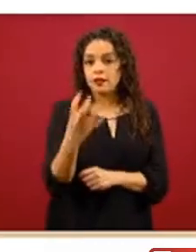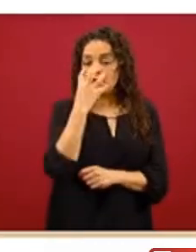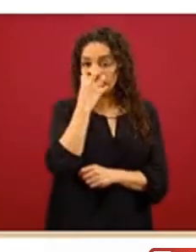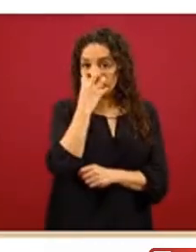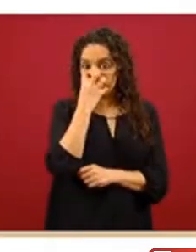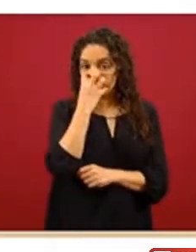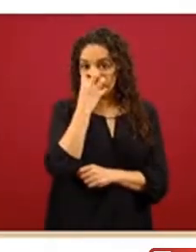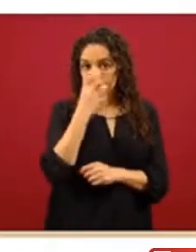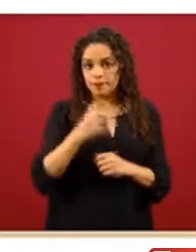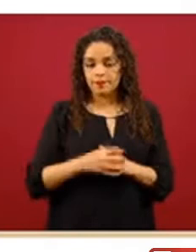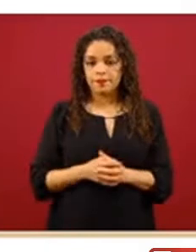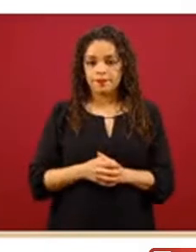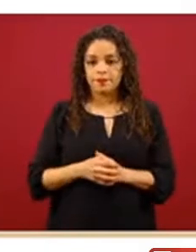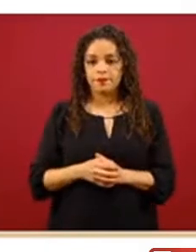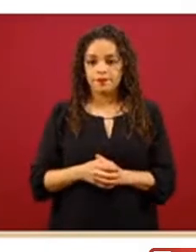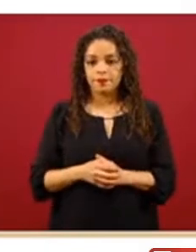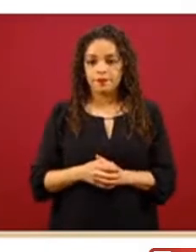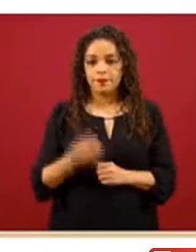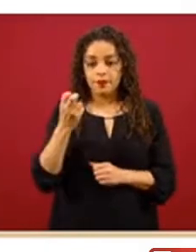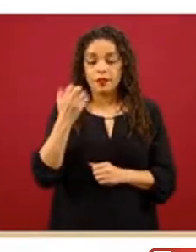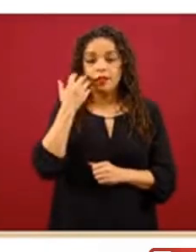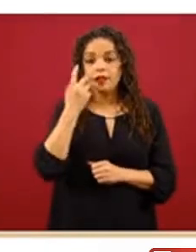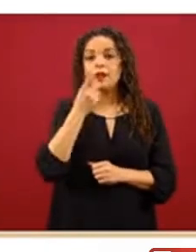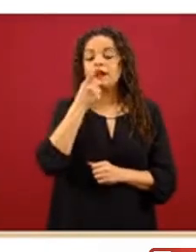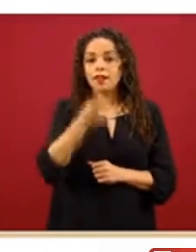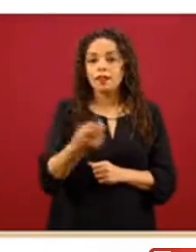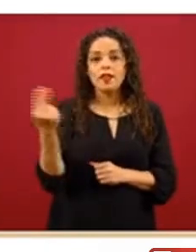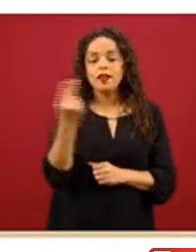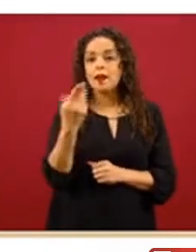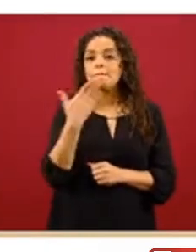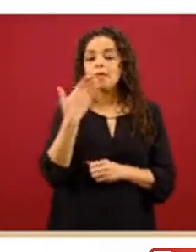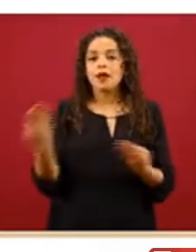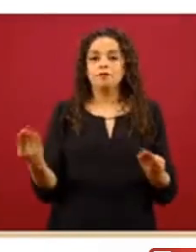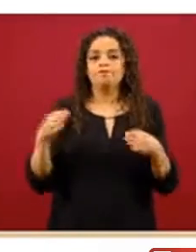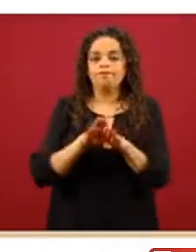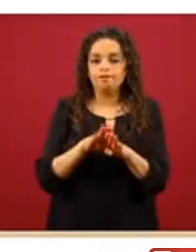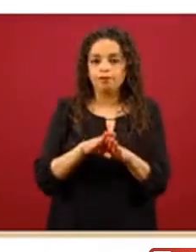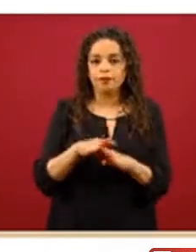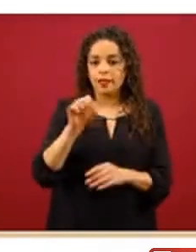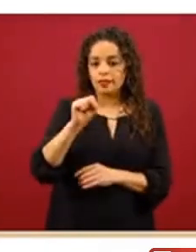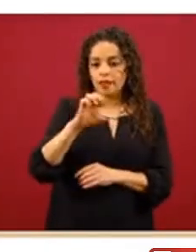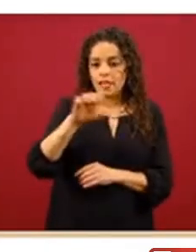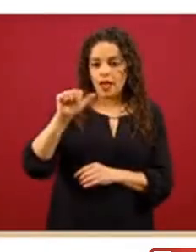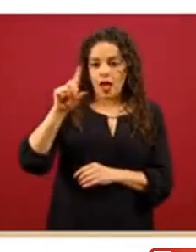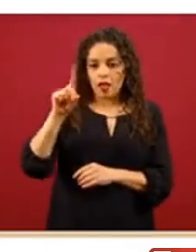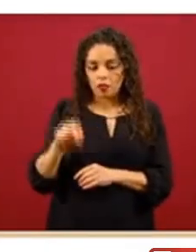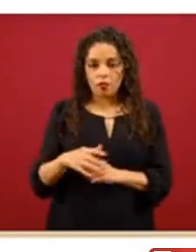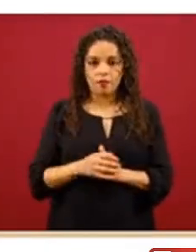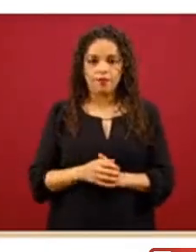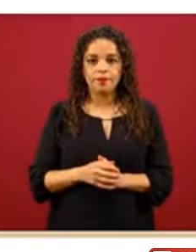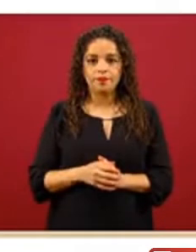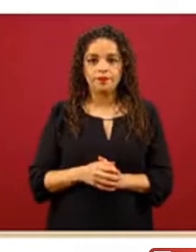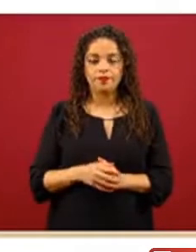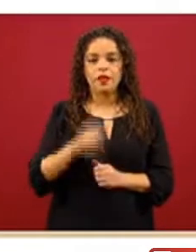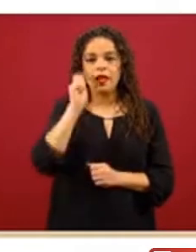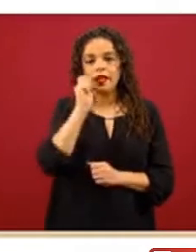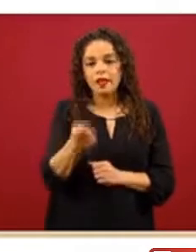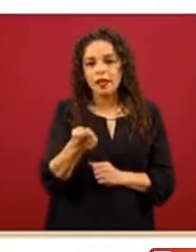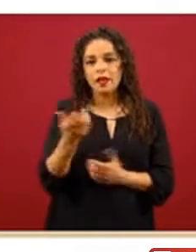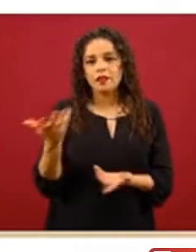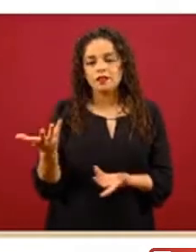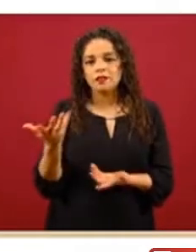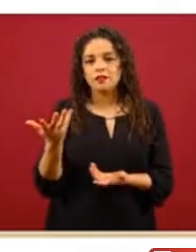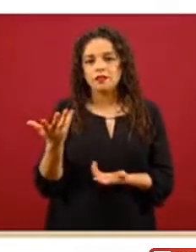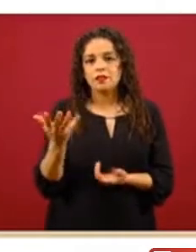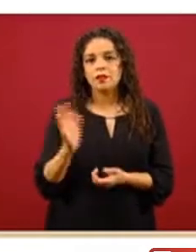respiradores. Y esto significa que tiene que sellar perfectamente. Vello facial, algún piercing que se tenga, etcétera,